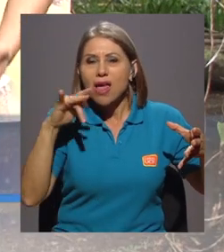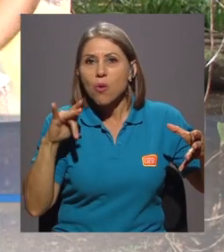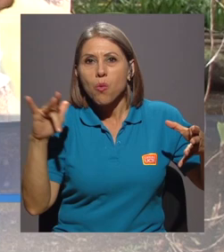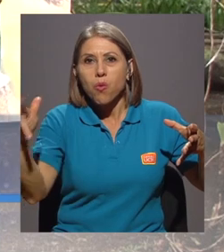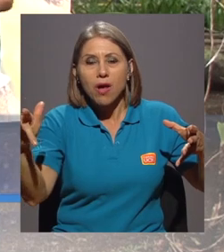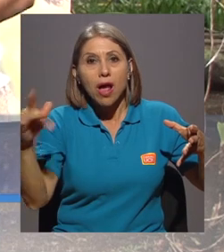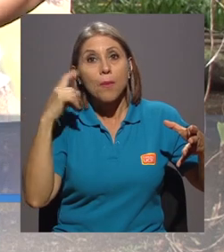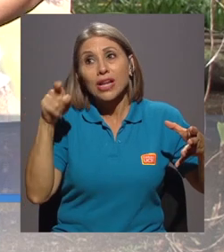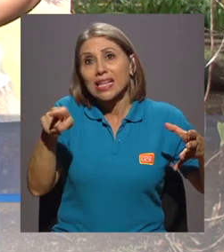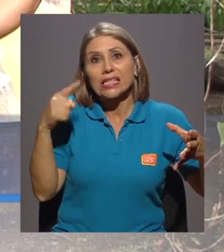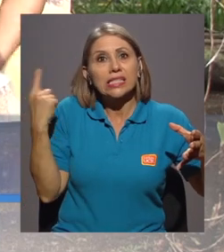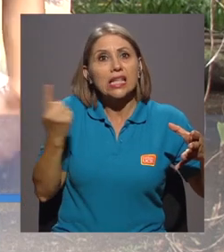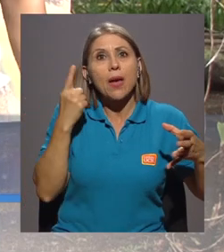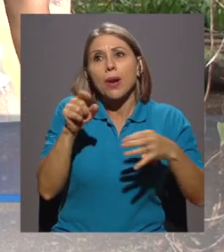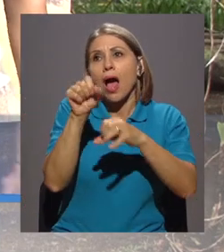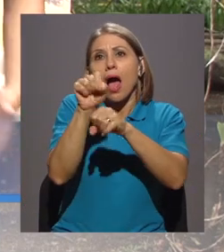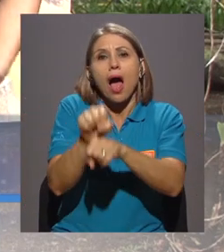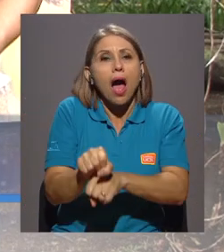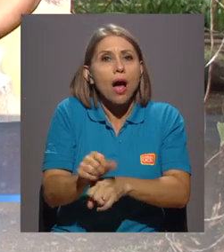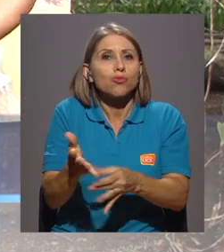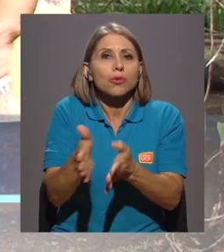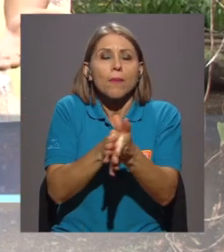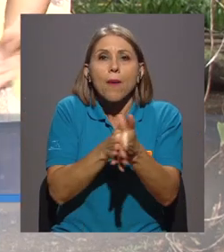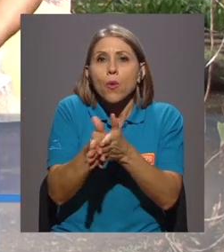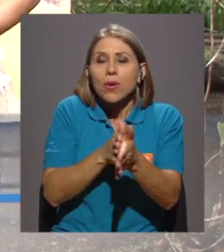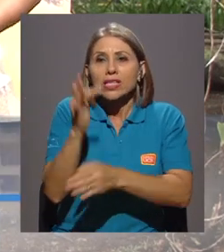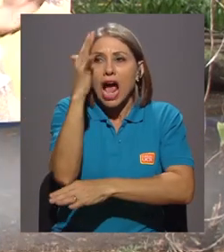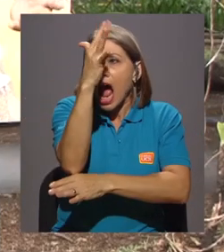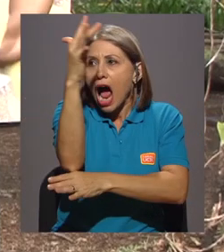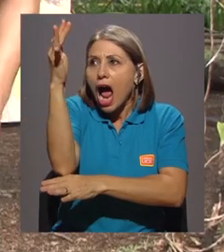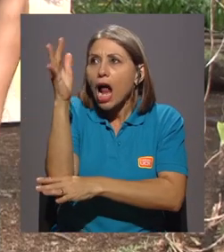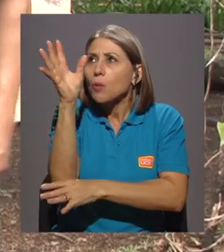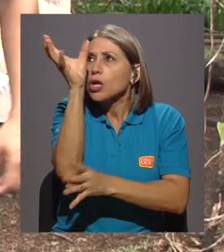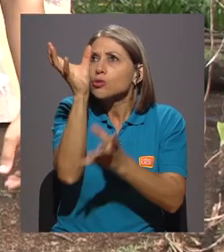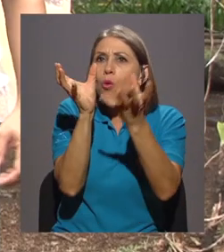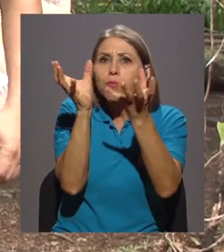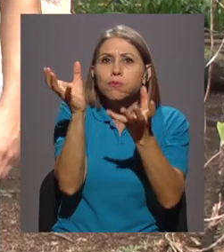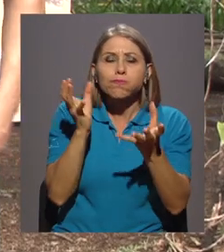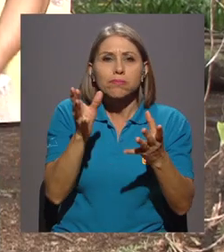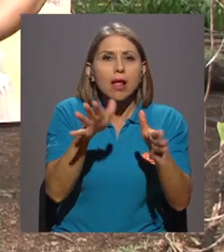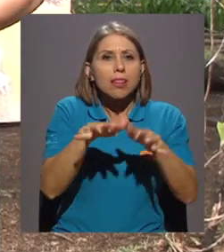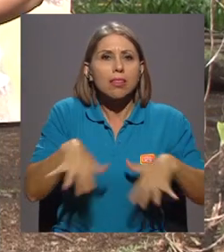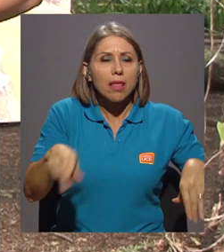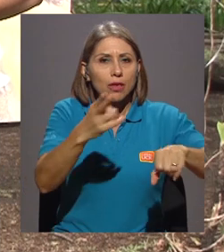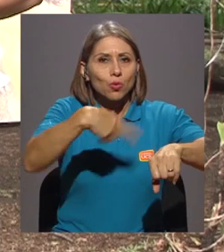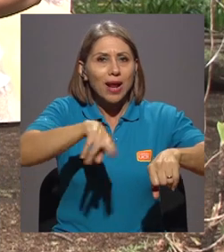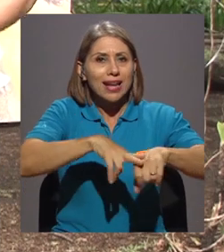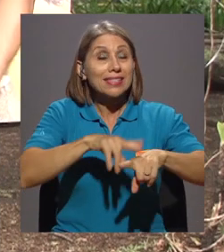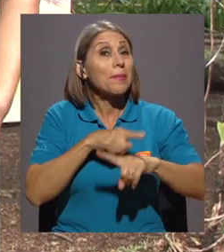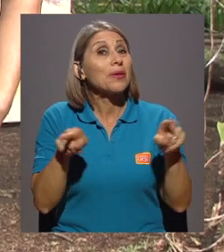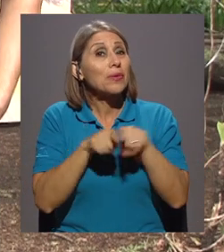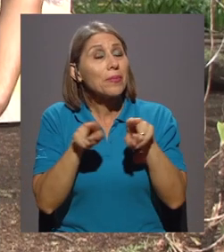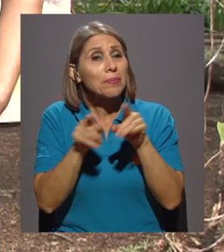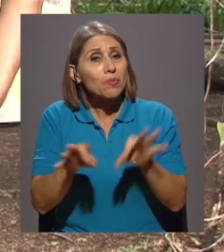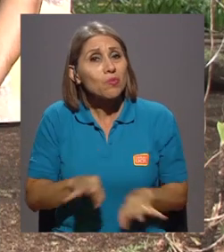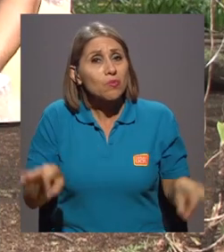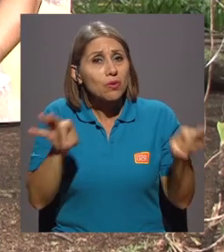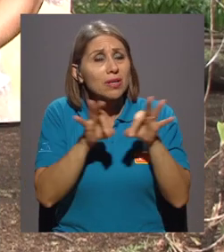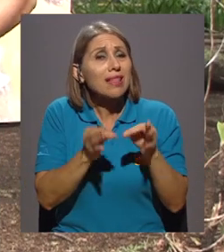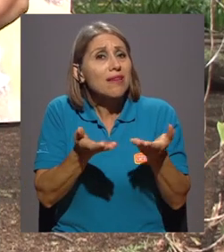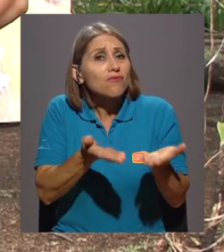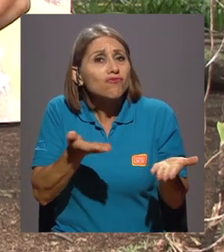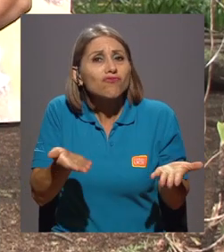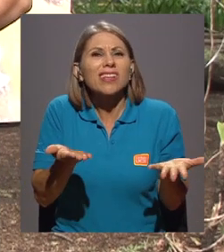ya lo hacen en el medio, en cavidades, en troncos, en árboles, en espacios naturales. Pero también es muy importante que haya recursos. O